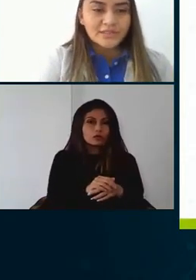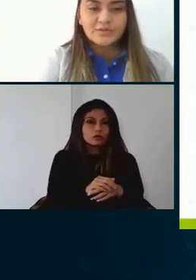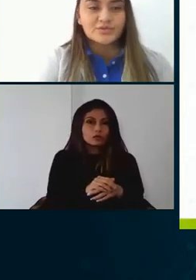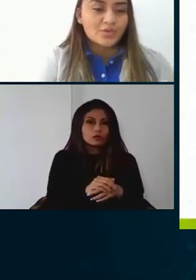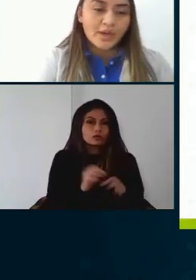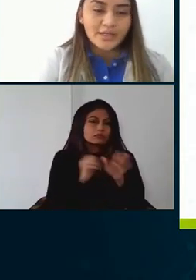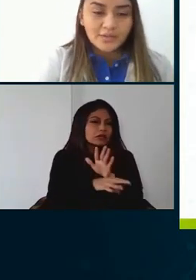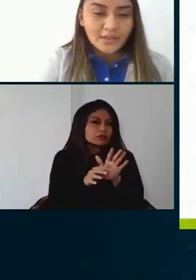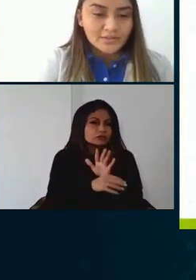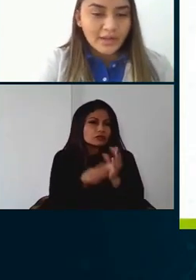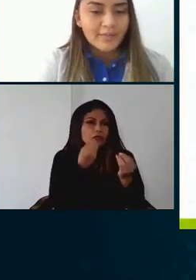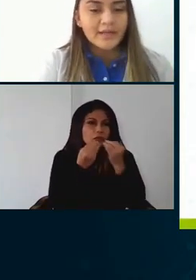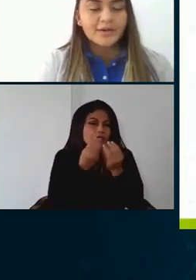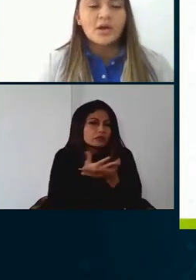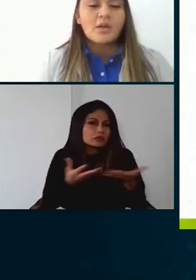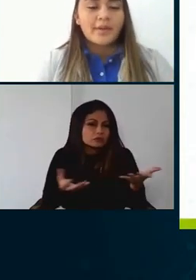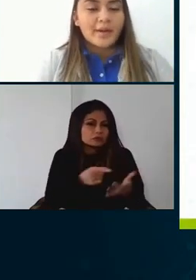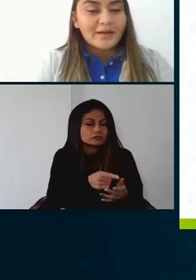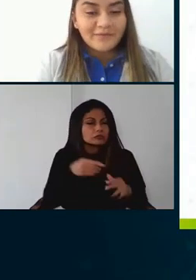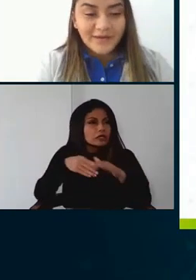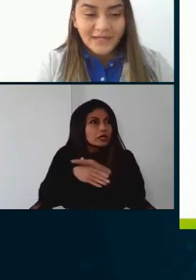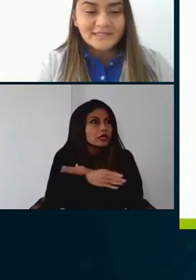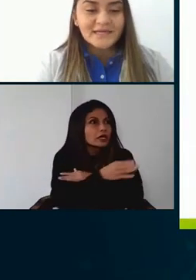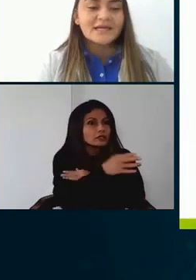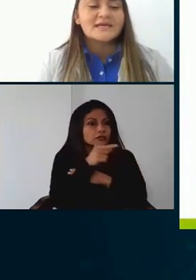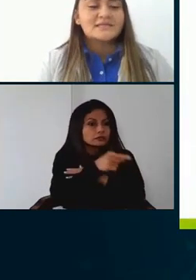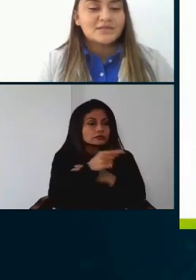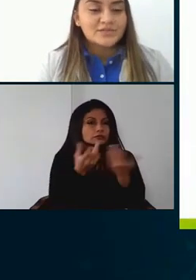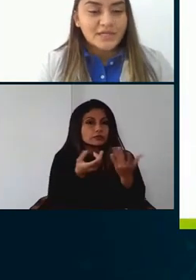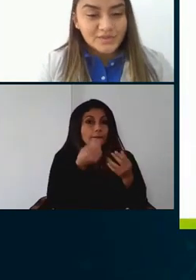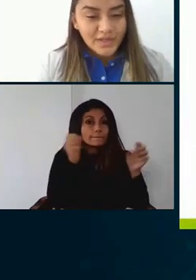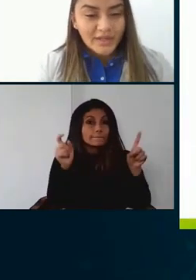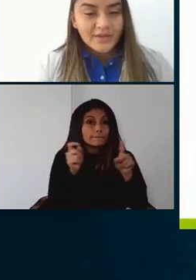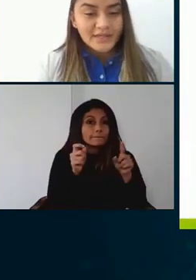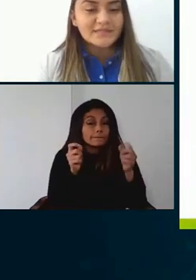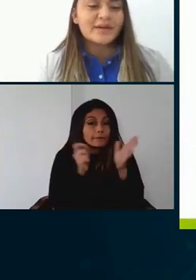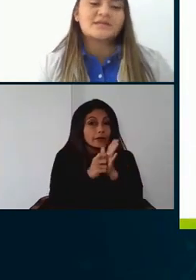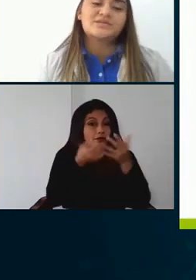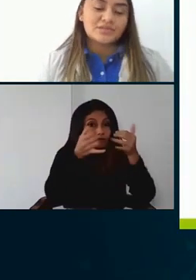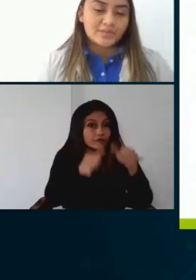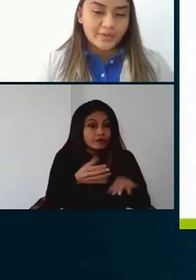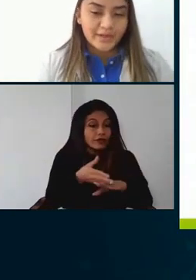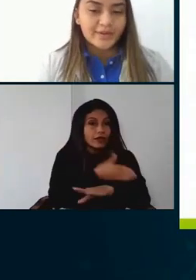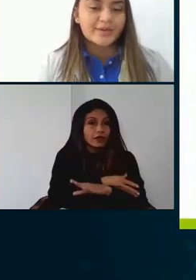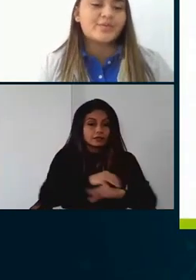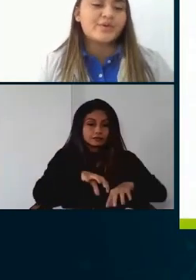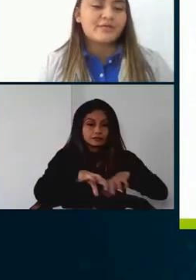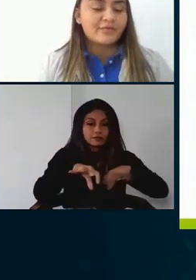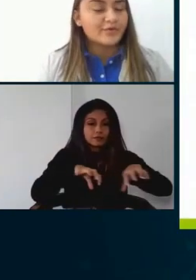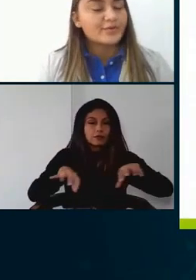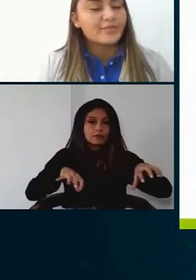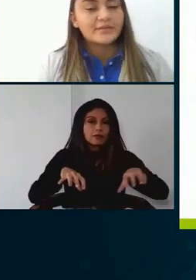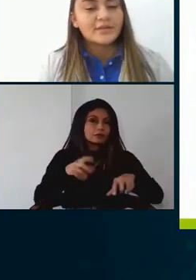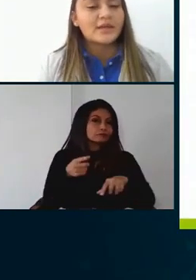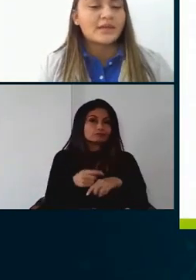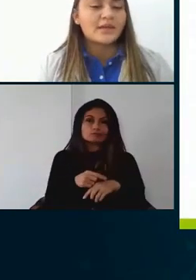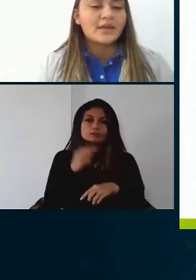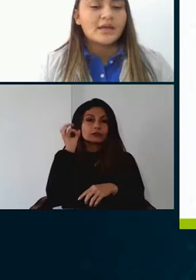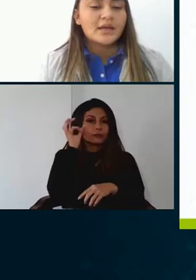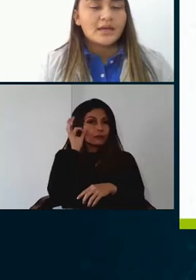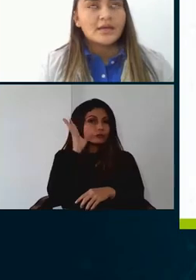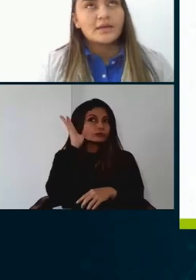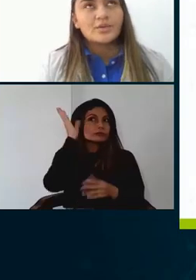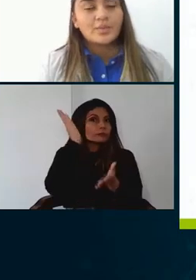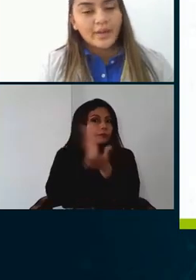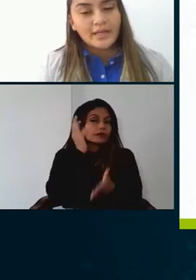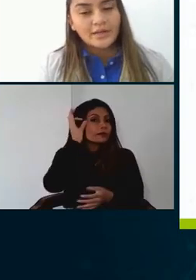ingresa sus residuos, no hay ninguna zona de peligro, pero al finalizar, si no se hace una debida separación, sí puede haber una forma